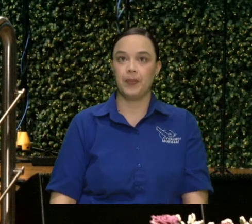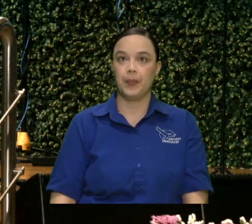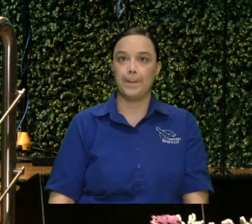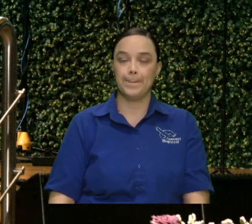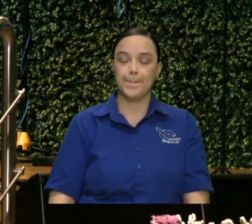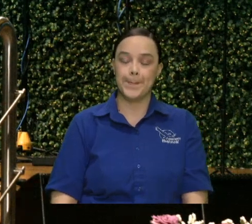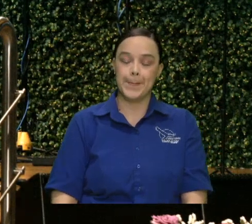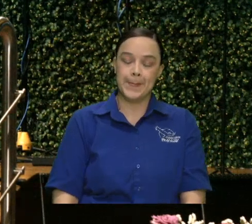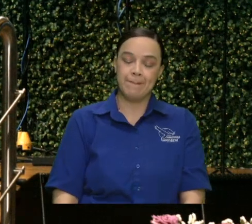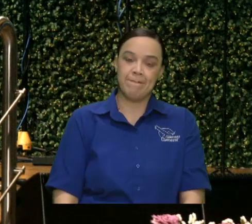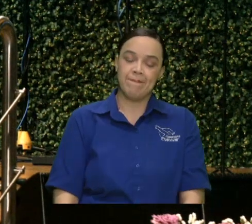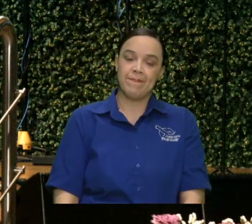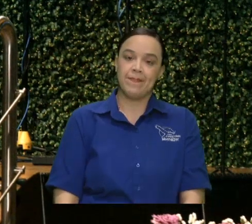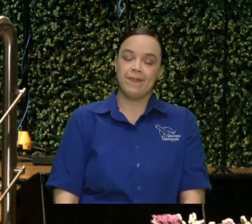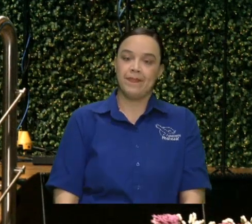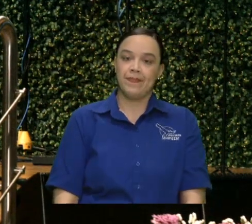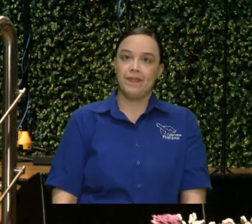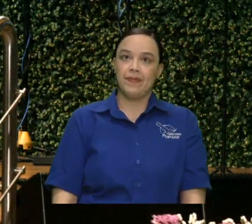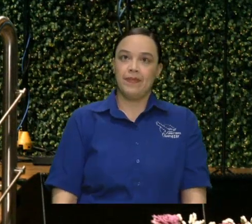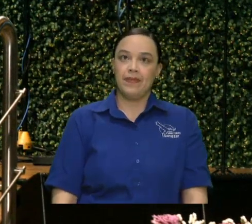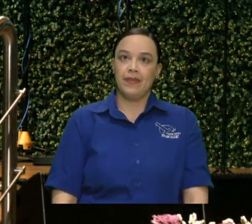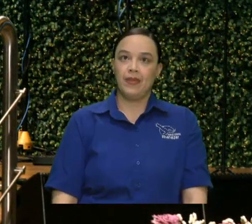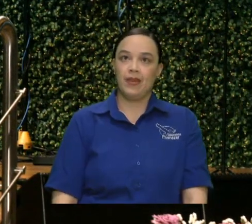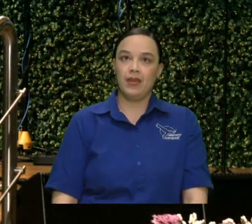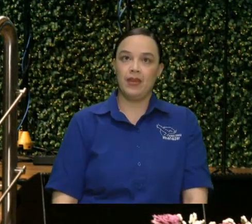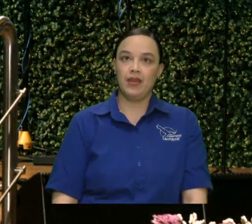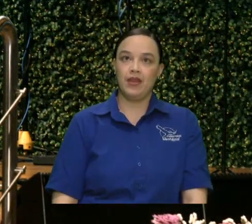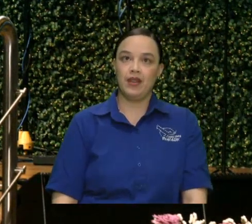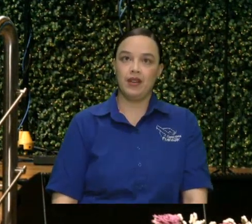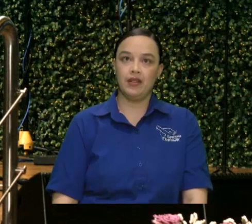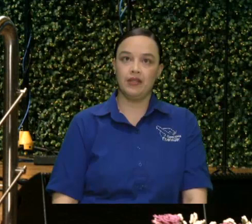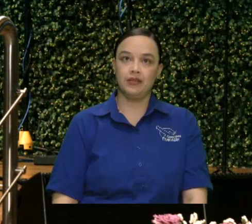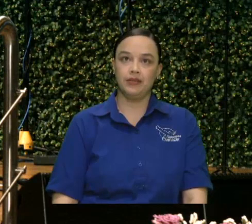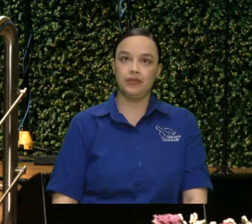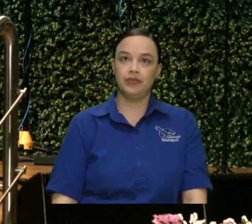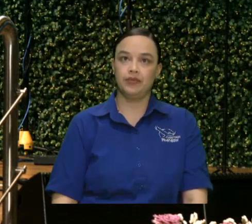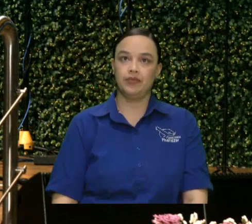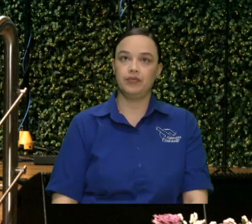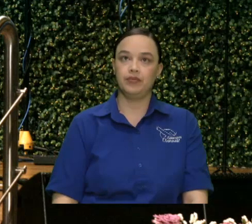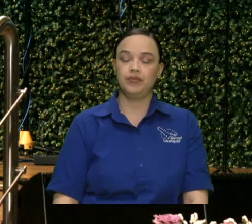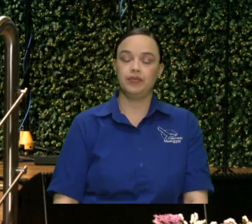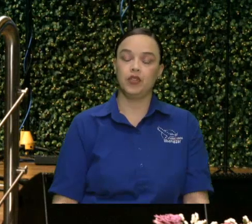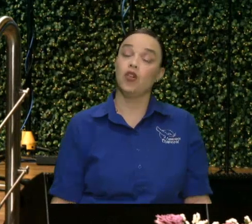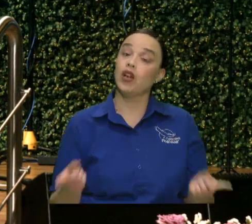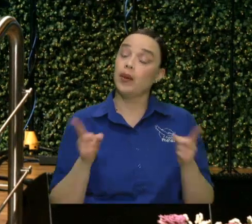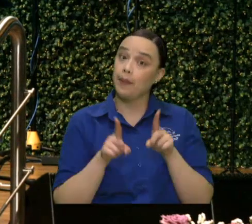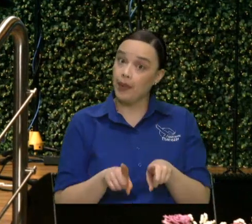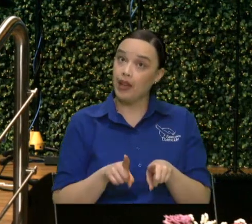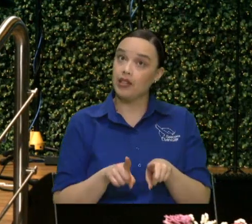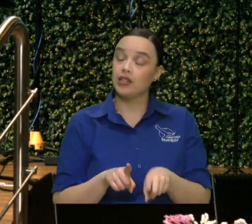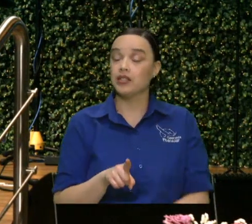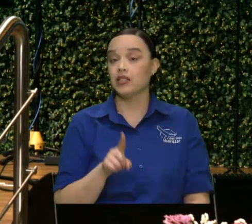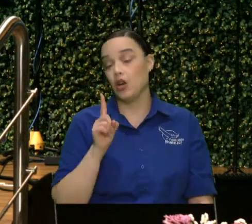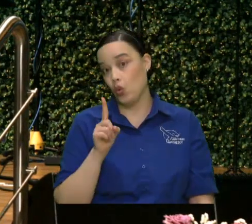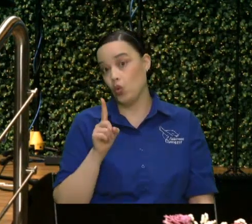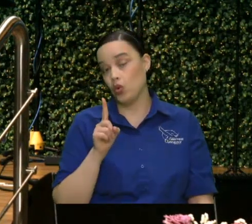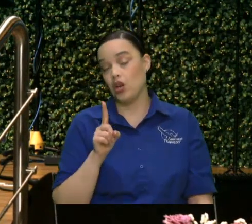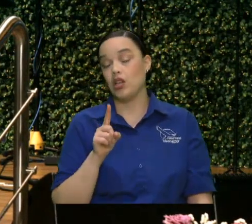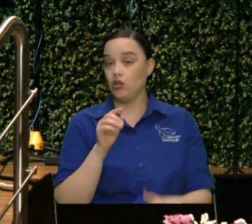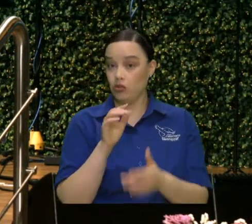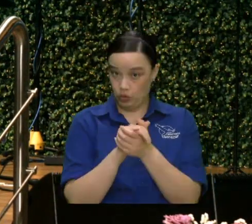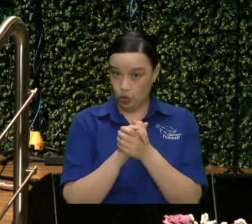lo va a tomar a pecho que amén de a pie por lo que voy a contar resulta que alguno de los dos